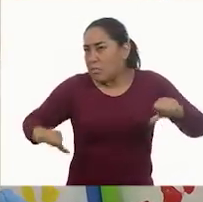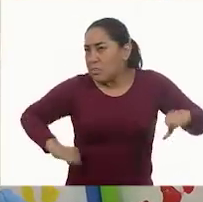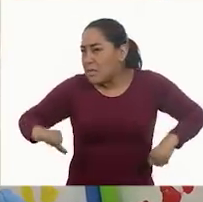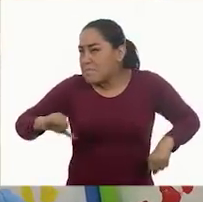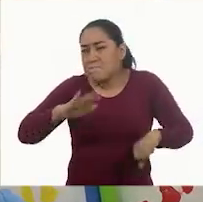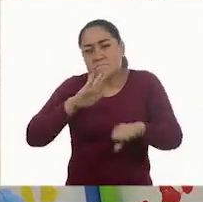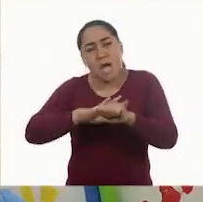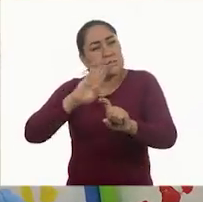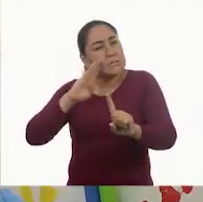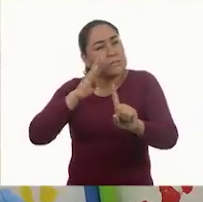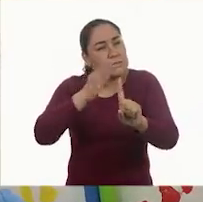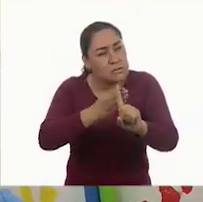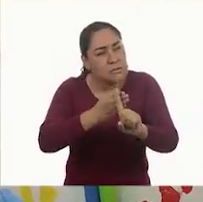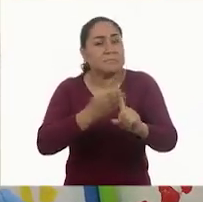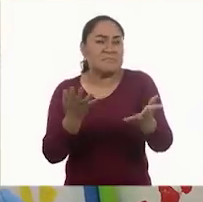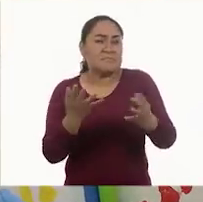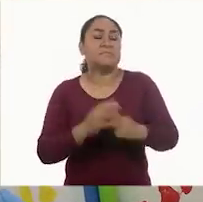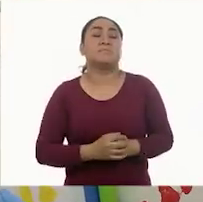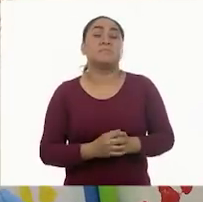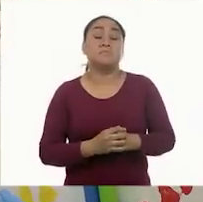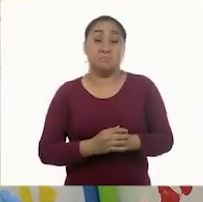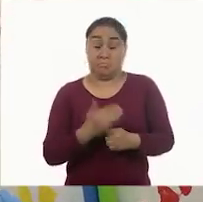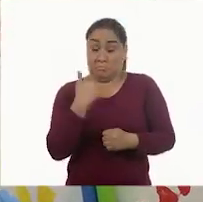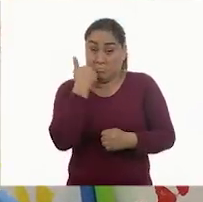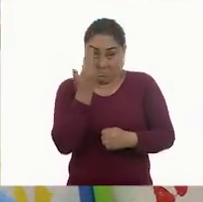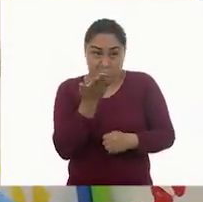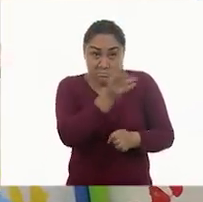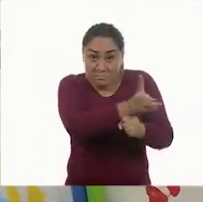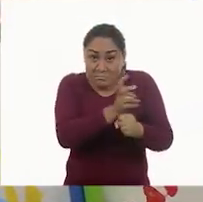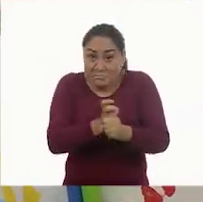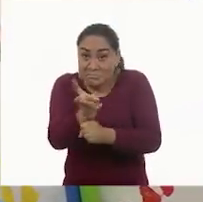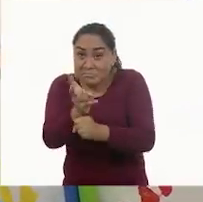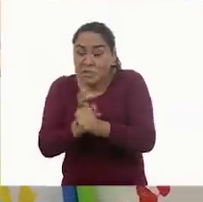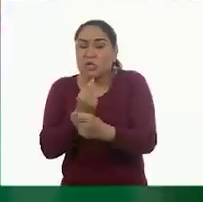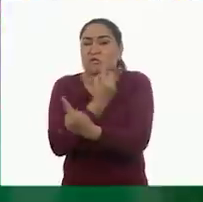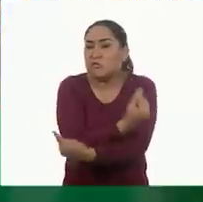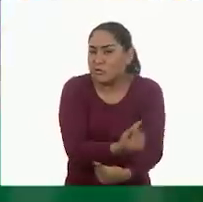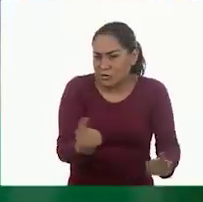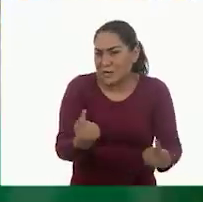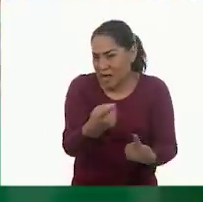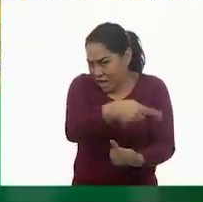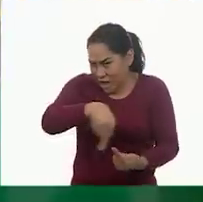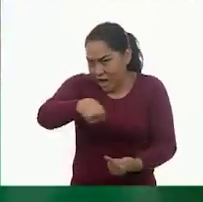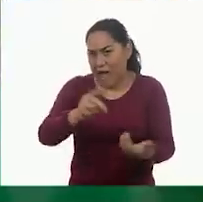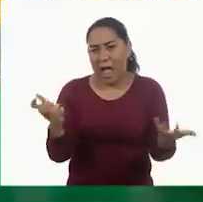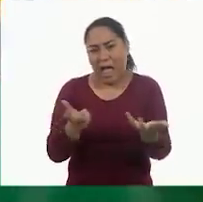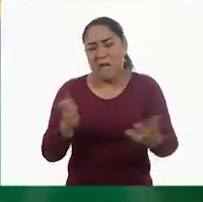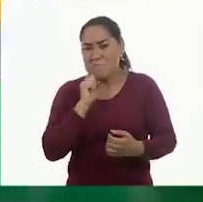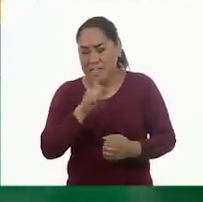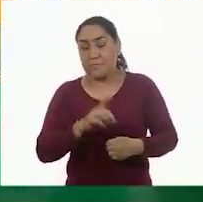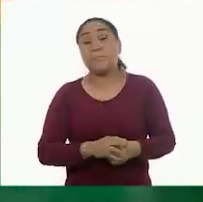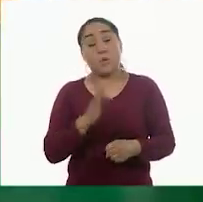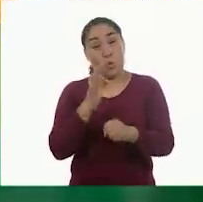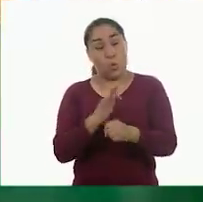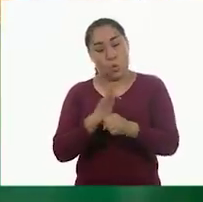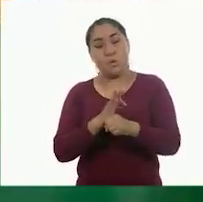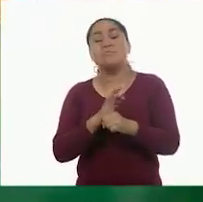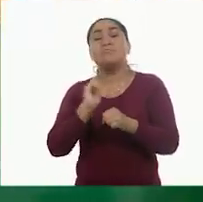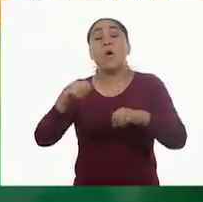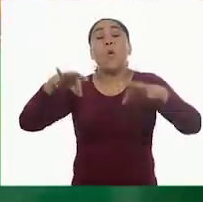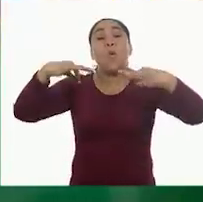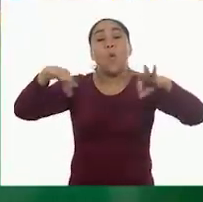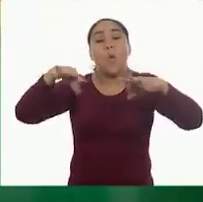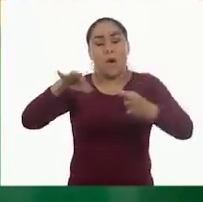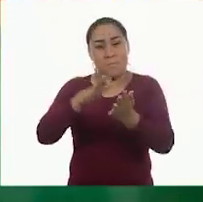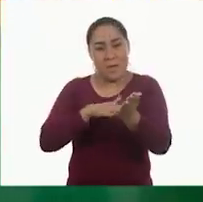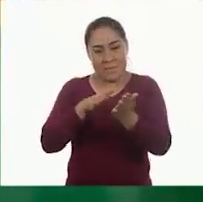puntual? Vamos a invitar a los niños y a las niñas de casa a que también lo hagan. Vamos a tomar una hoja y vamos a